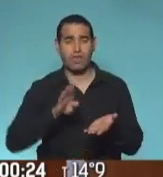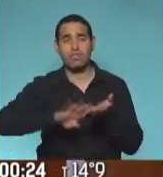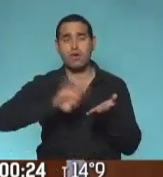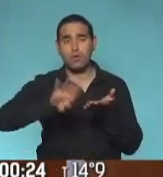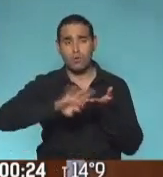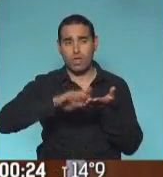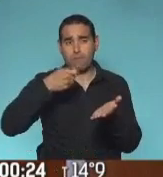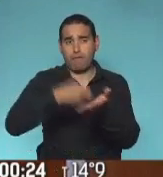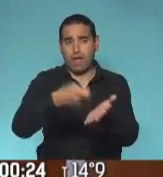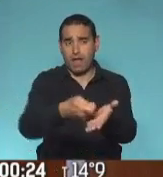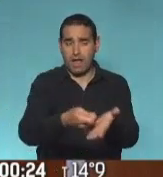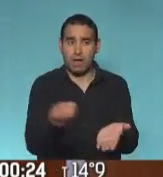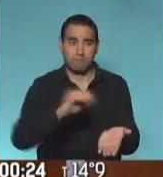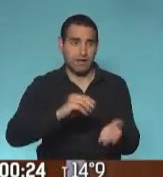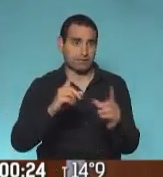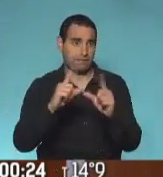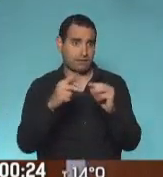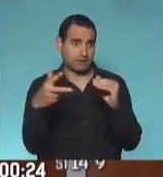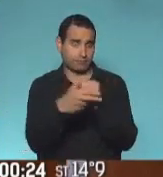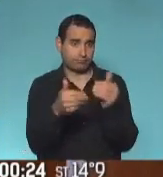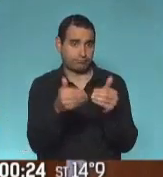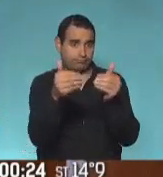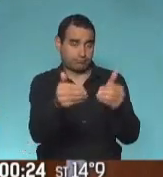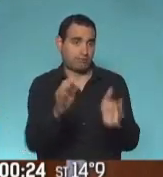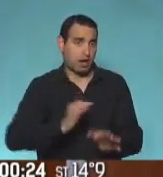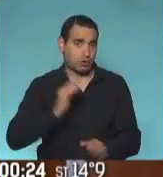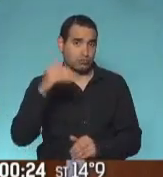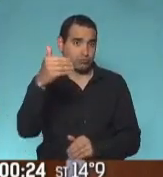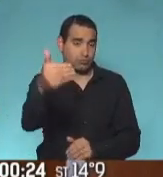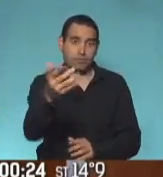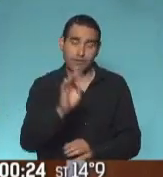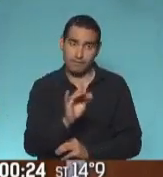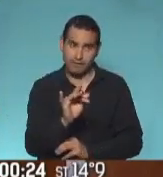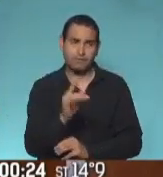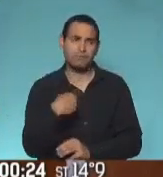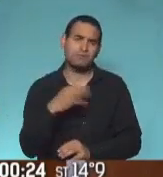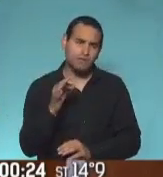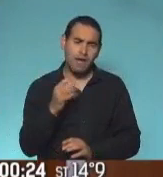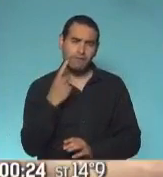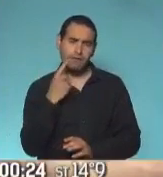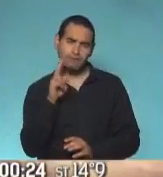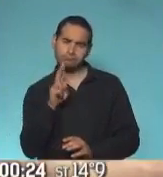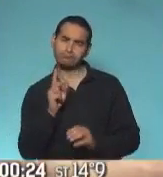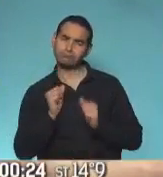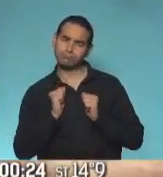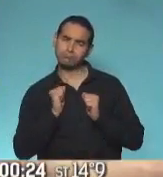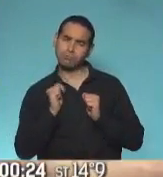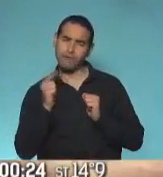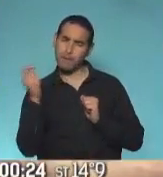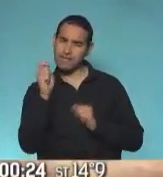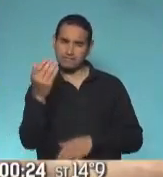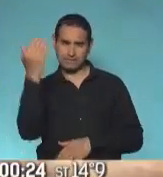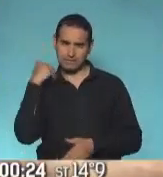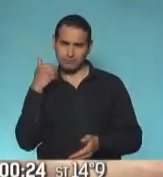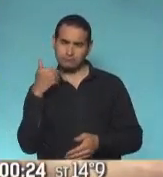deuda y sobre todo los vencimientos con el fondo para los años siguientes, con lo cual había una expectativa previa ya hace unos meses de